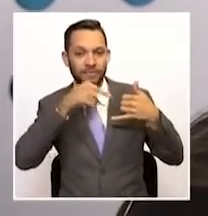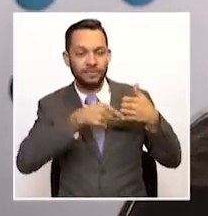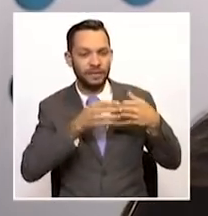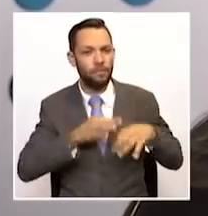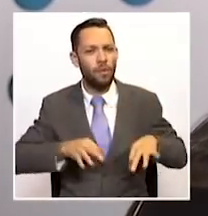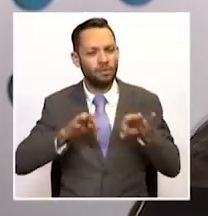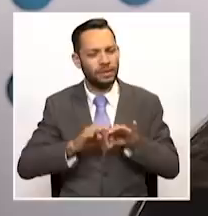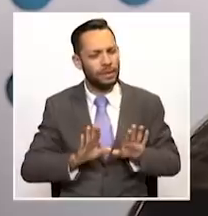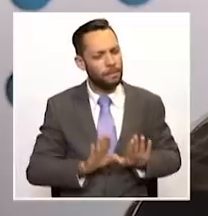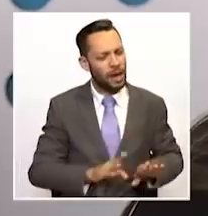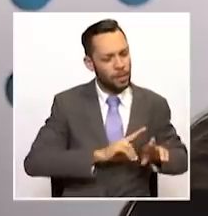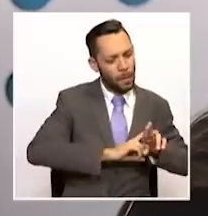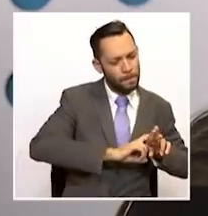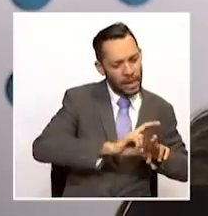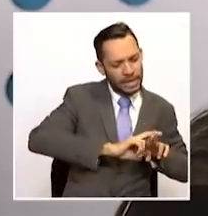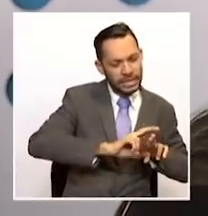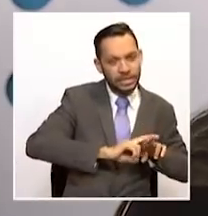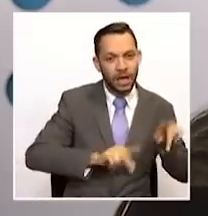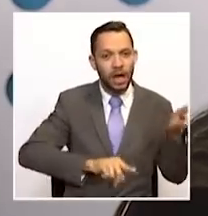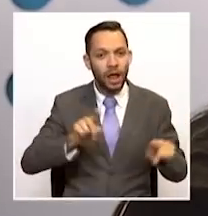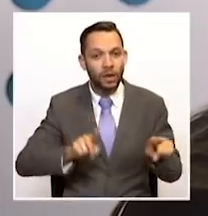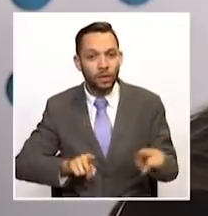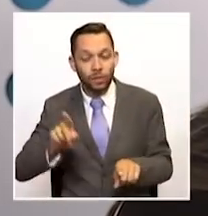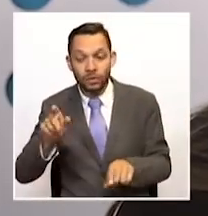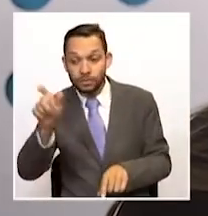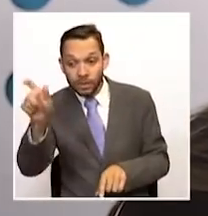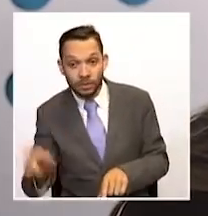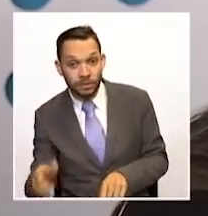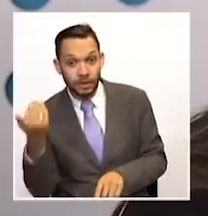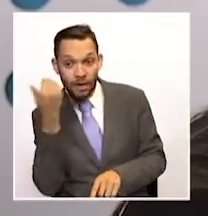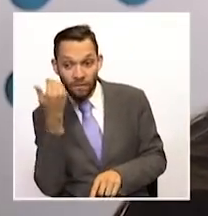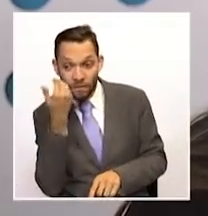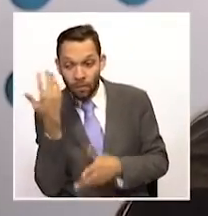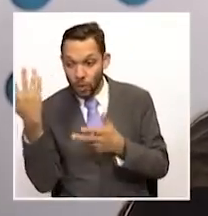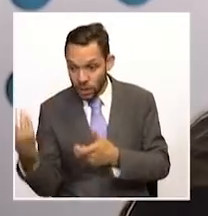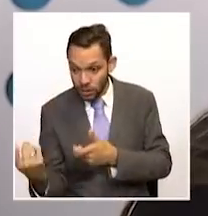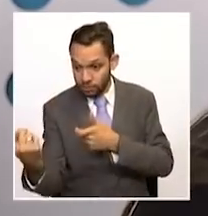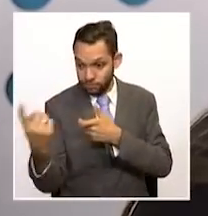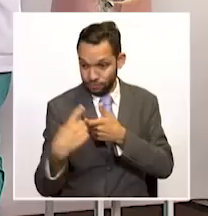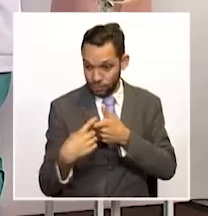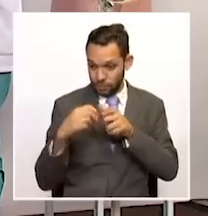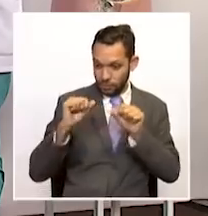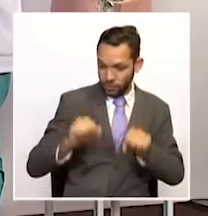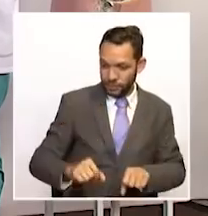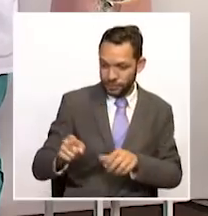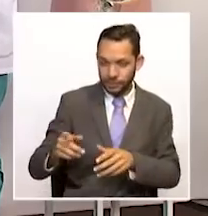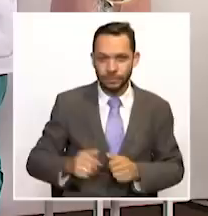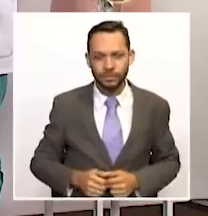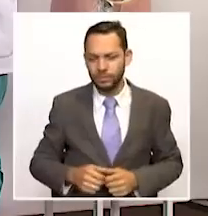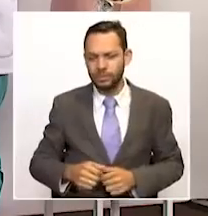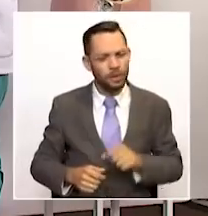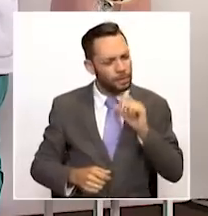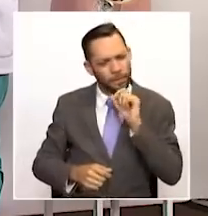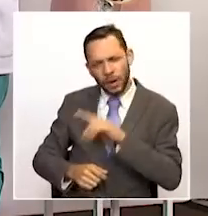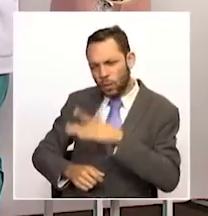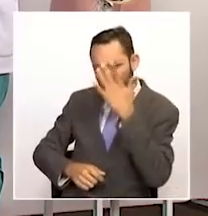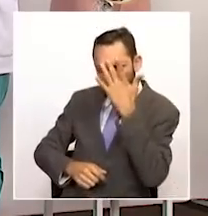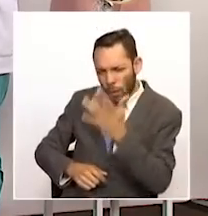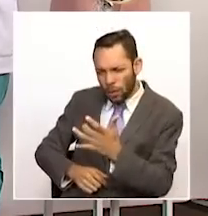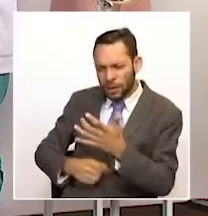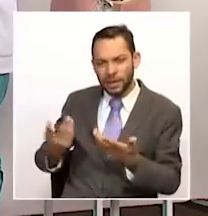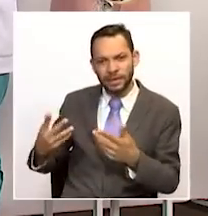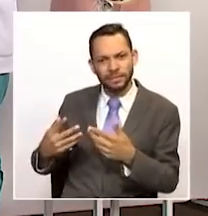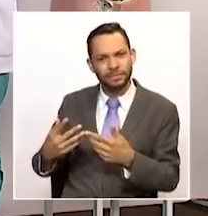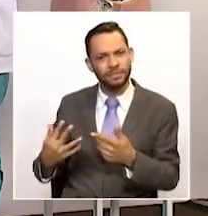para las personas que tengan la enfermedad y se puedan asociar con nosotros tu patología fue porque una comunicación